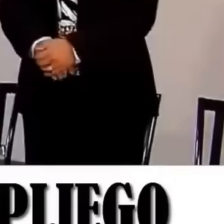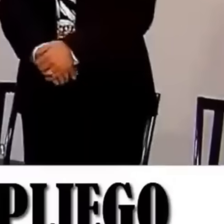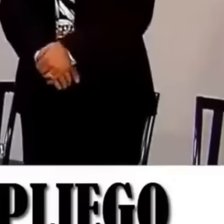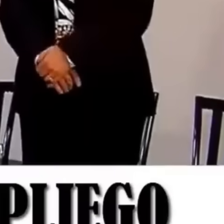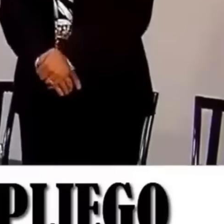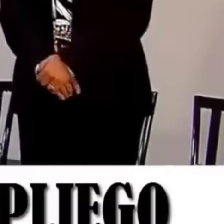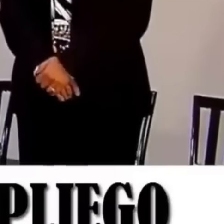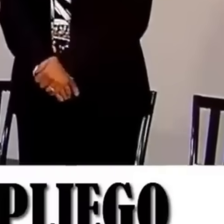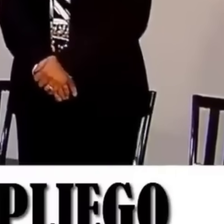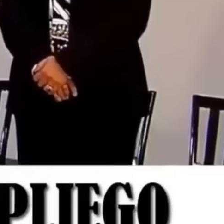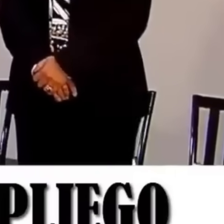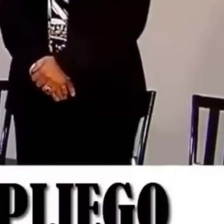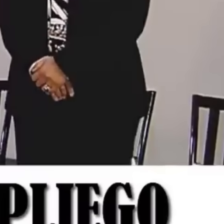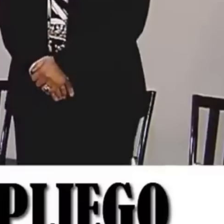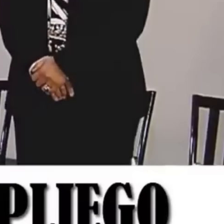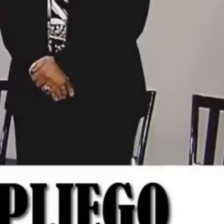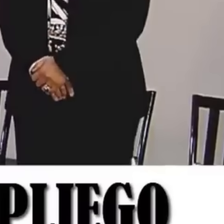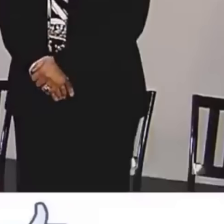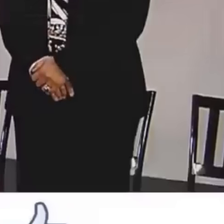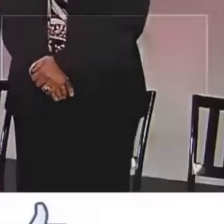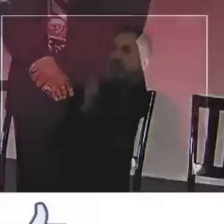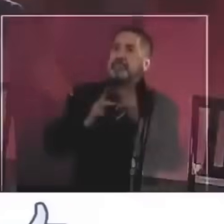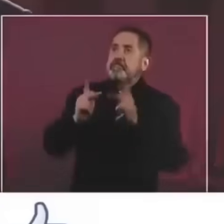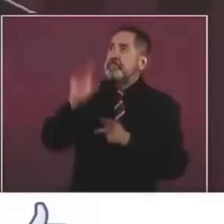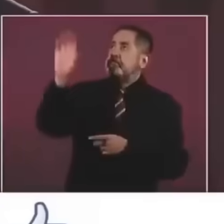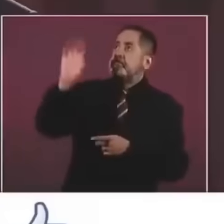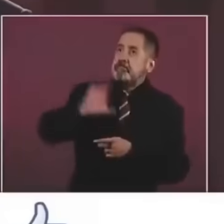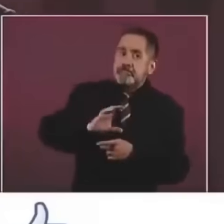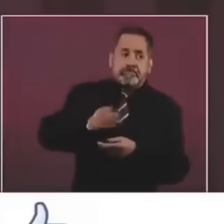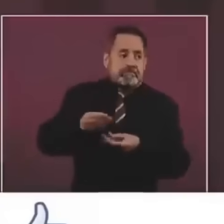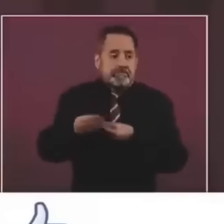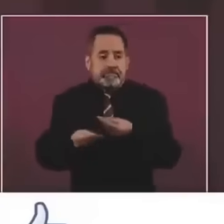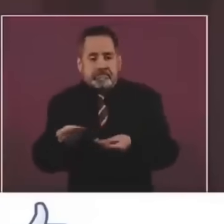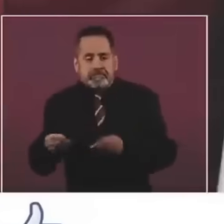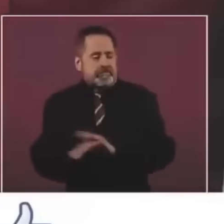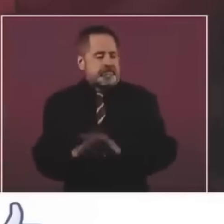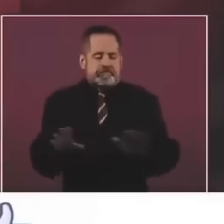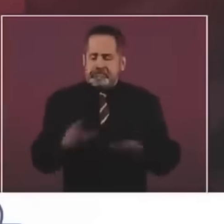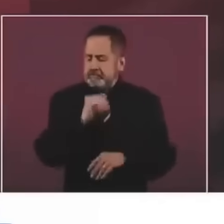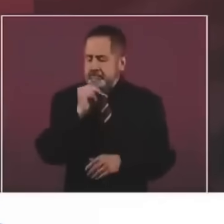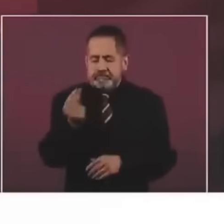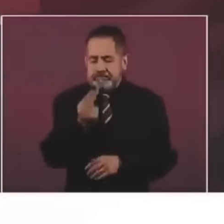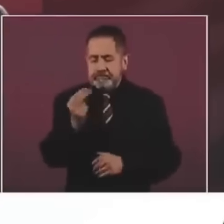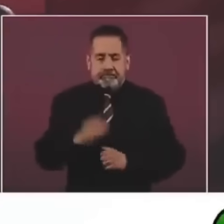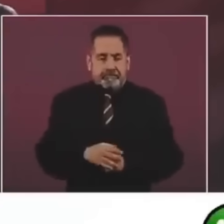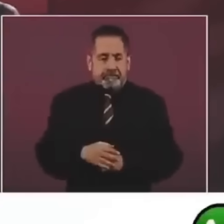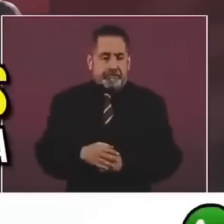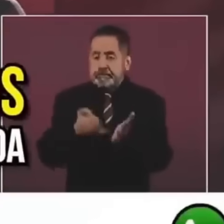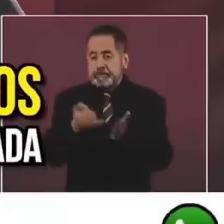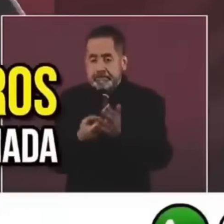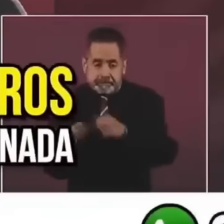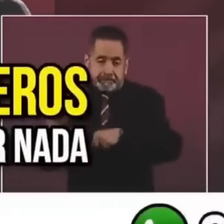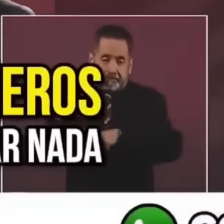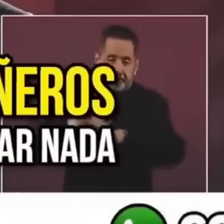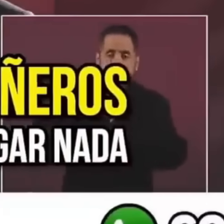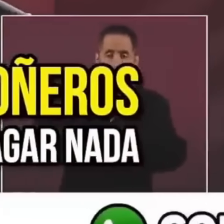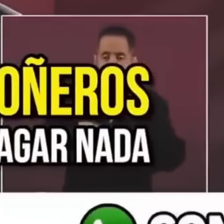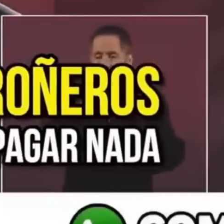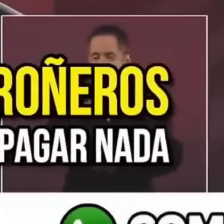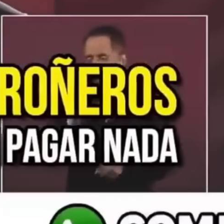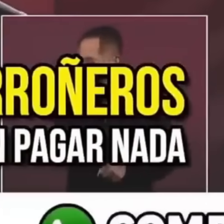dejen de andar como perritos falderos. No necesitamos aumentar los impuestos o que